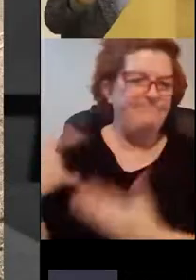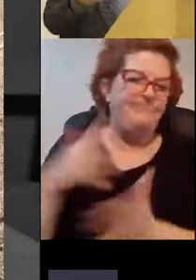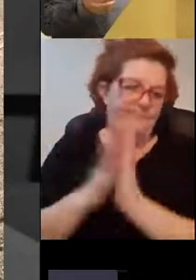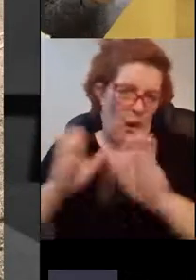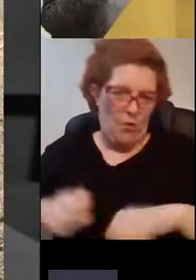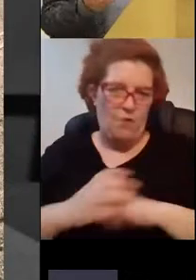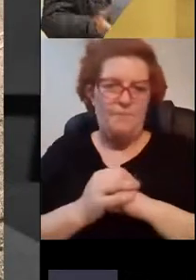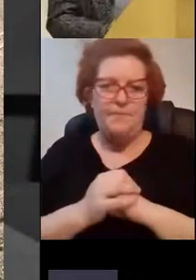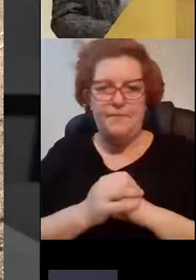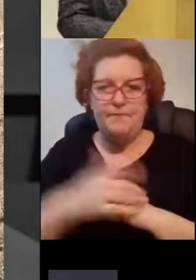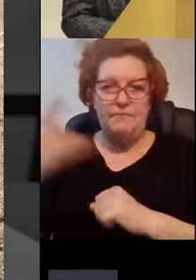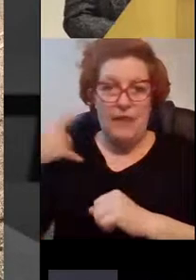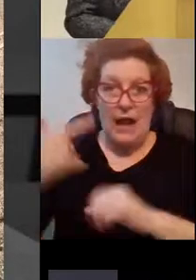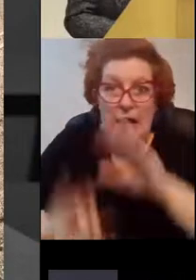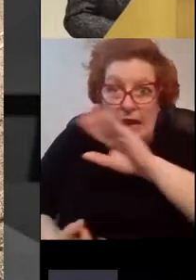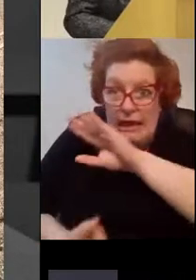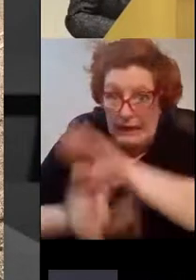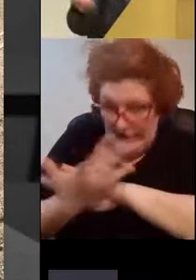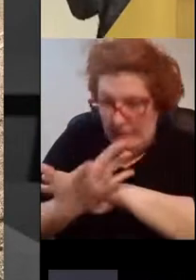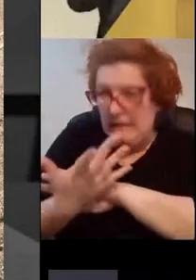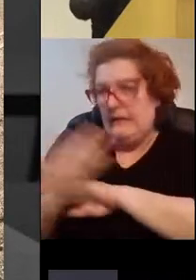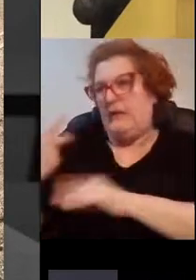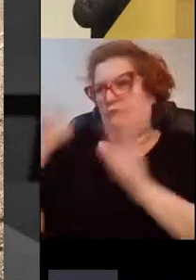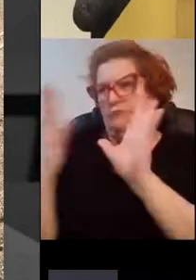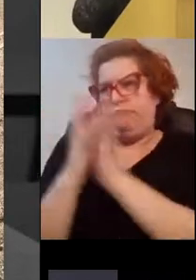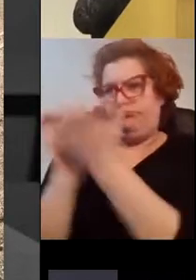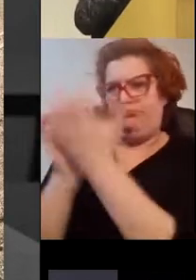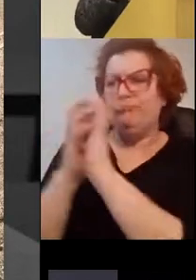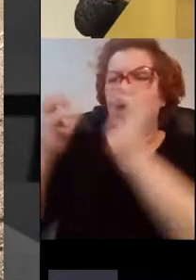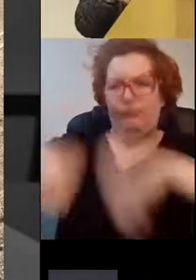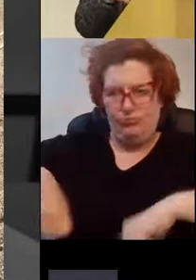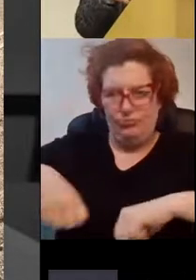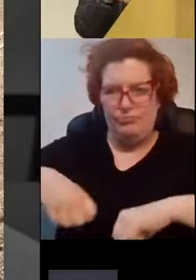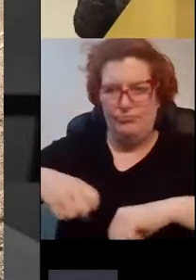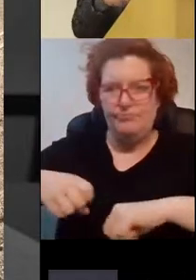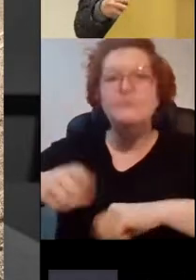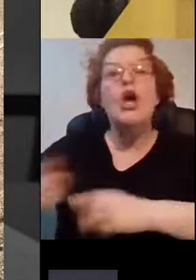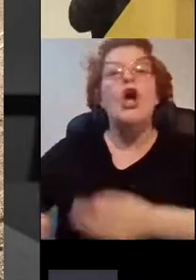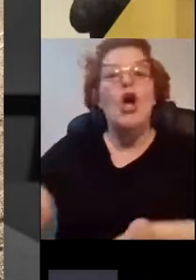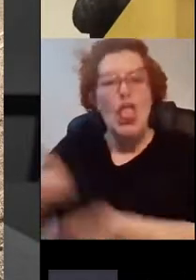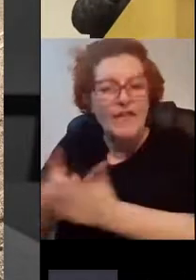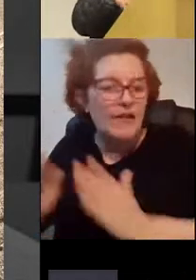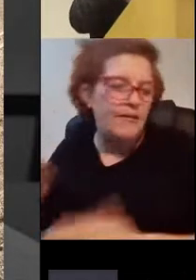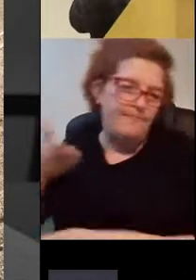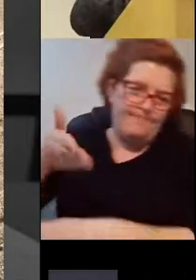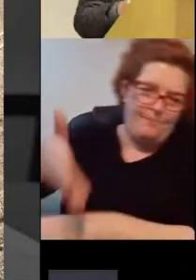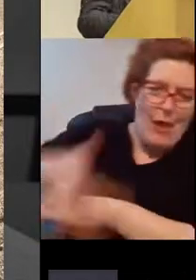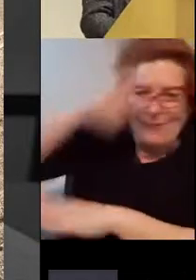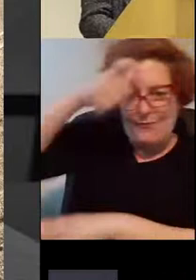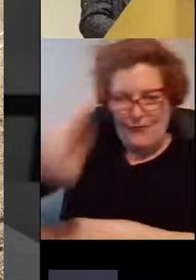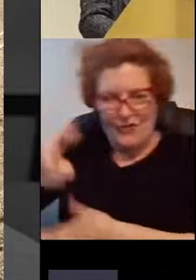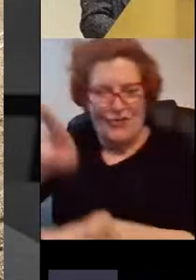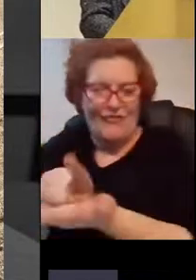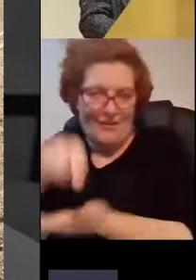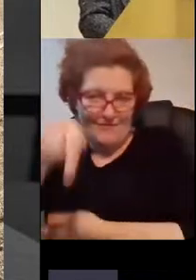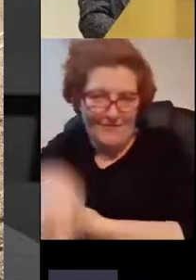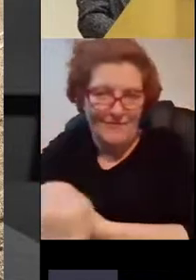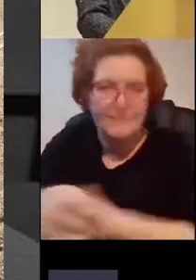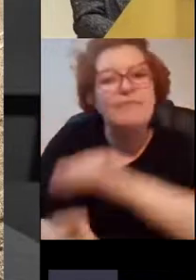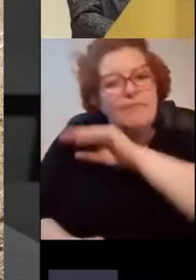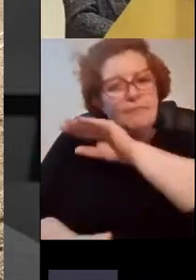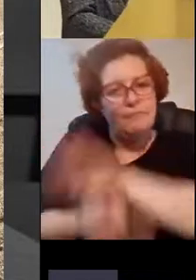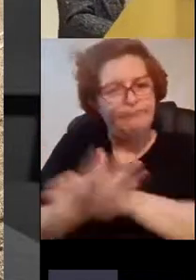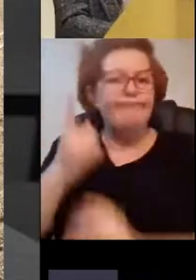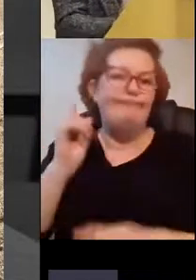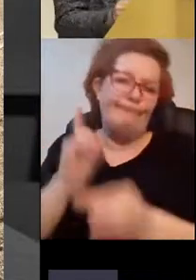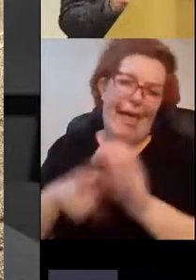Una vez desarrollado eso, nos trasladamos al lugar con los alumnos y desarrollamos la intervención.